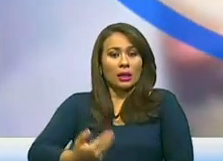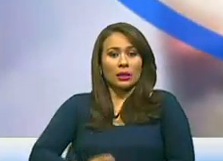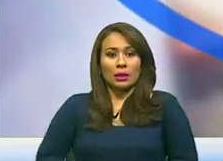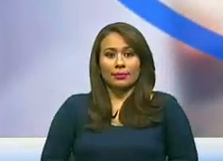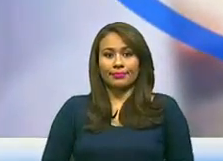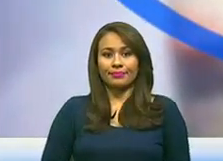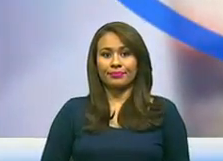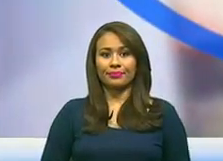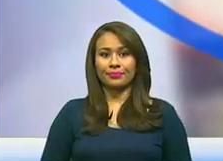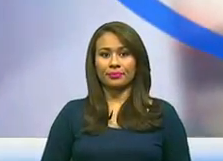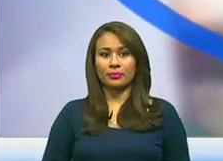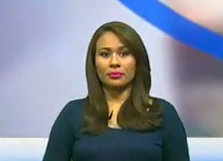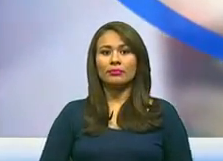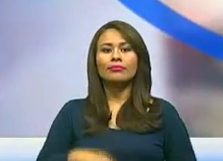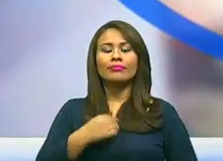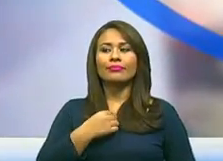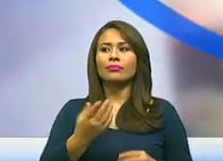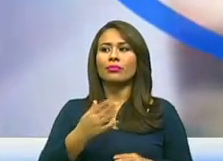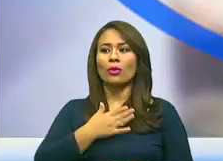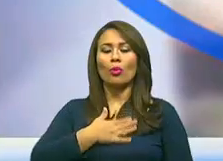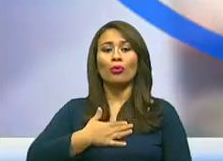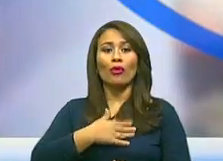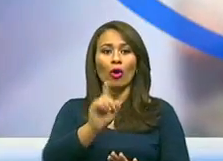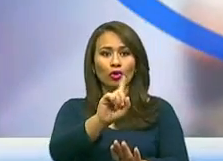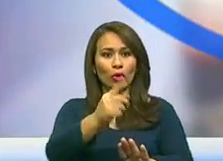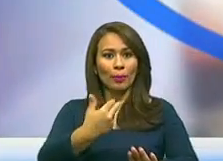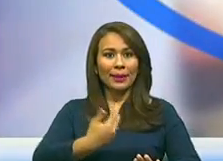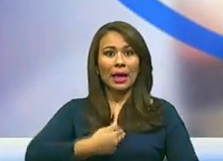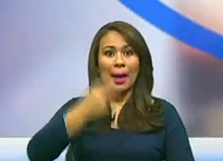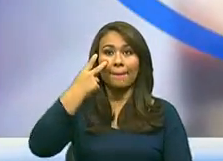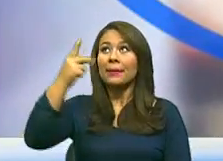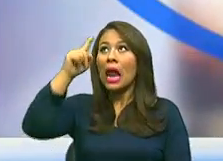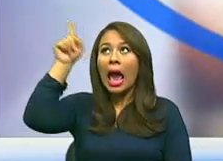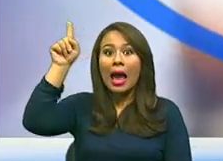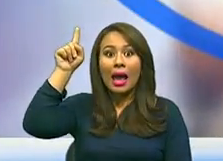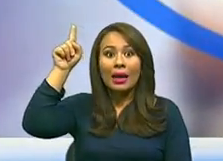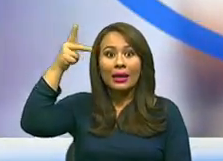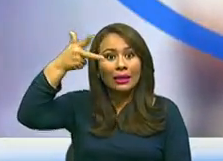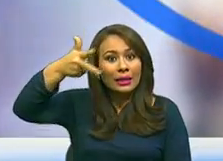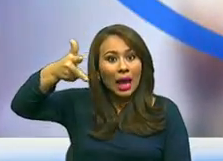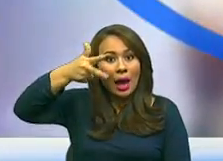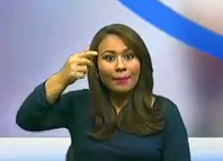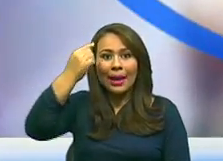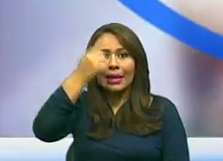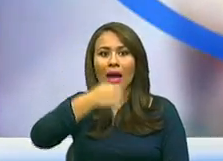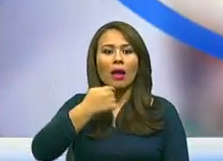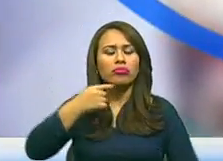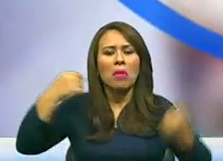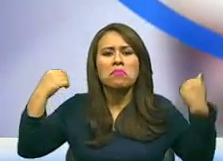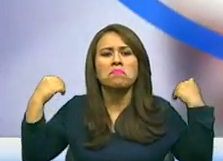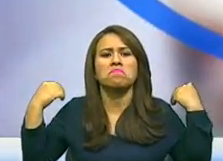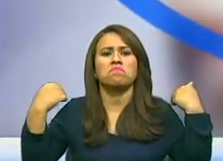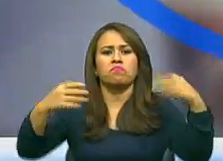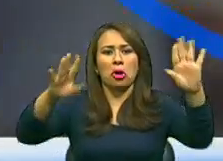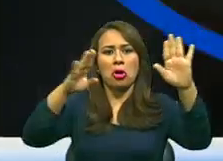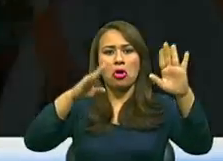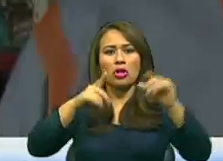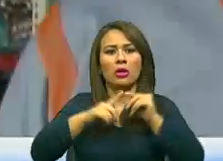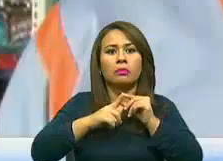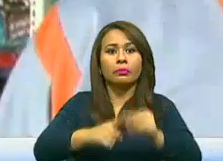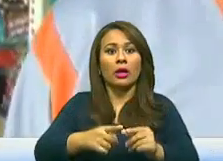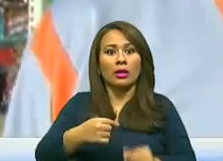Después le digo, estás cometiendo otro error, le digo, hermano, le digo, mira, estás grabándote otra vez. El mami dice, no tengo que ver nada. Digo así, cogió